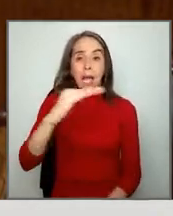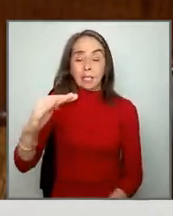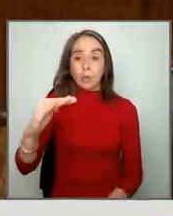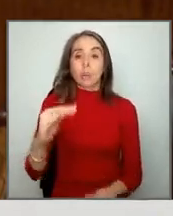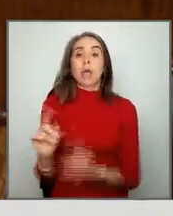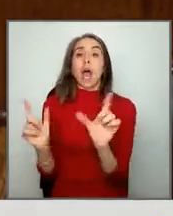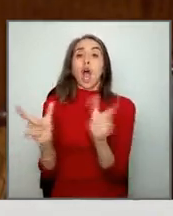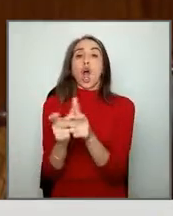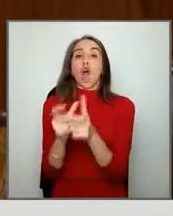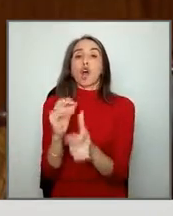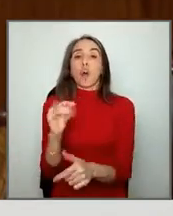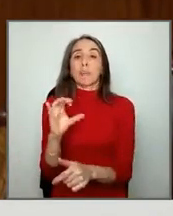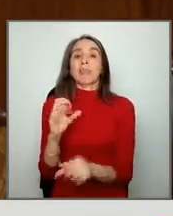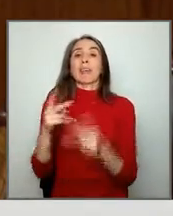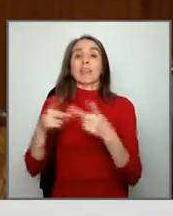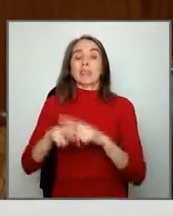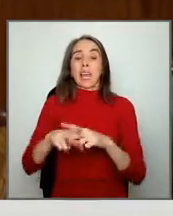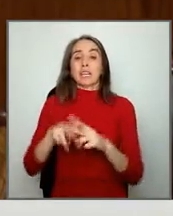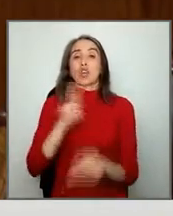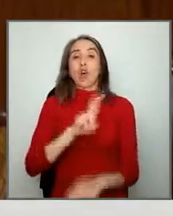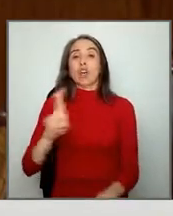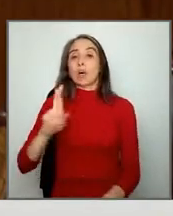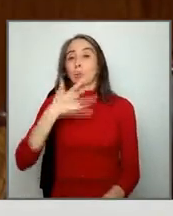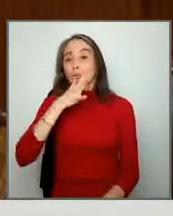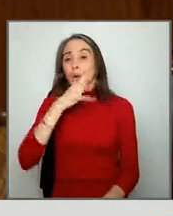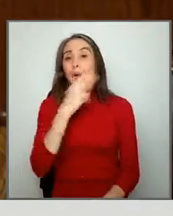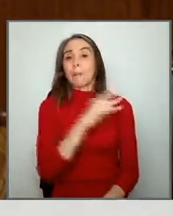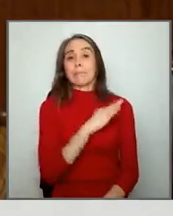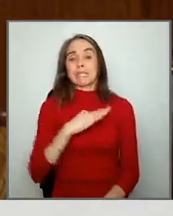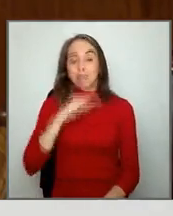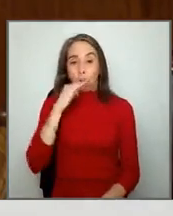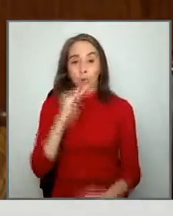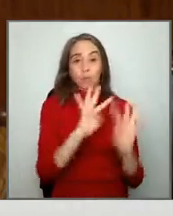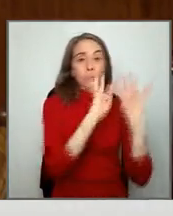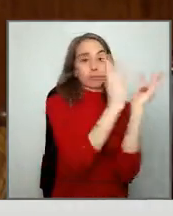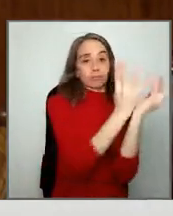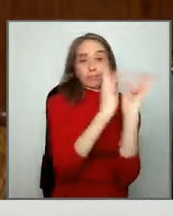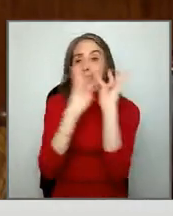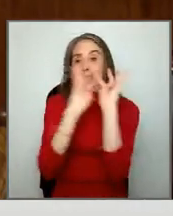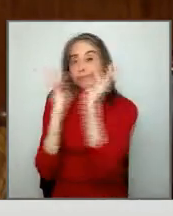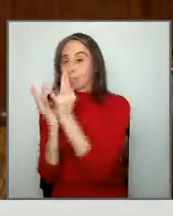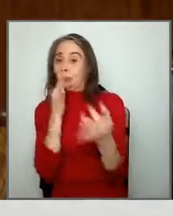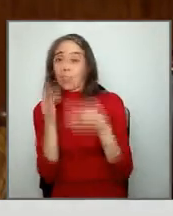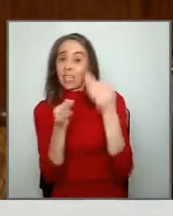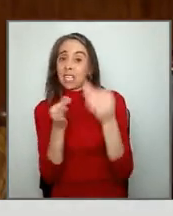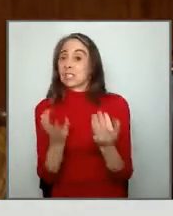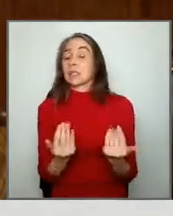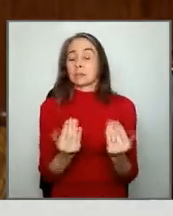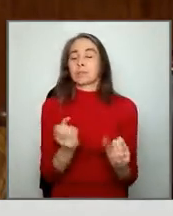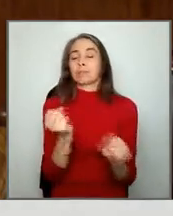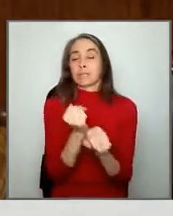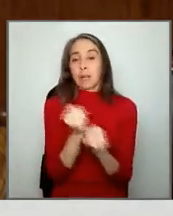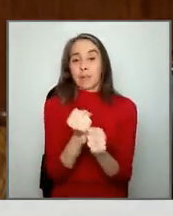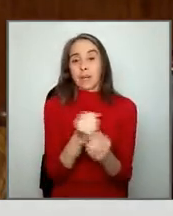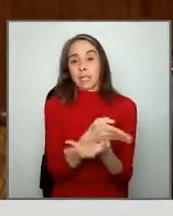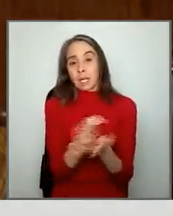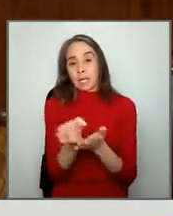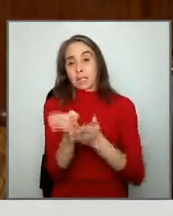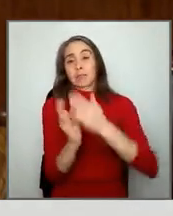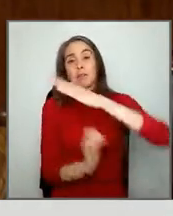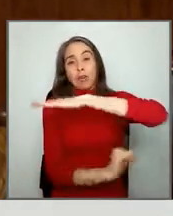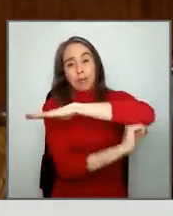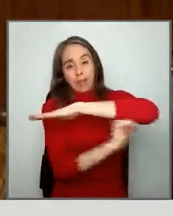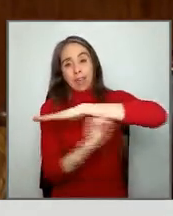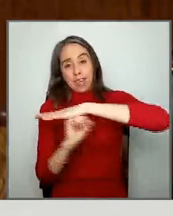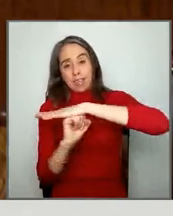de recursos hídricos del Ministerio de agricultura se ha relevado la necesidad de trabajar en distintos ejes vinculados al uso de agua